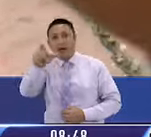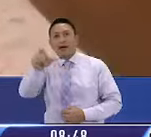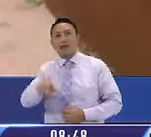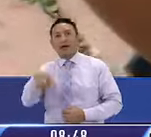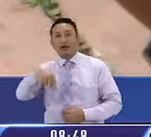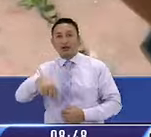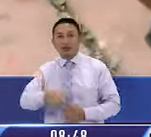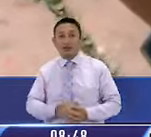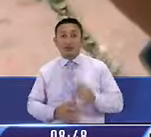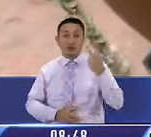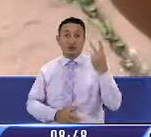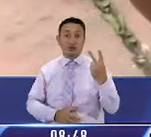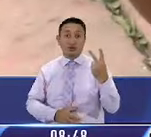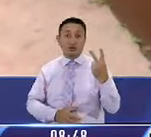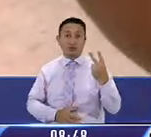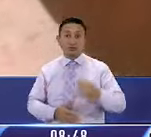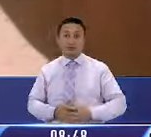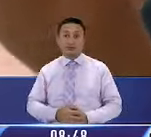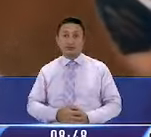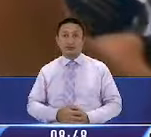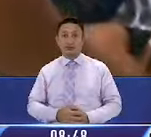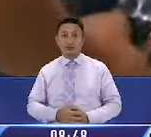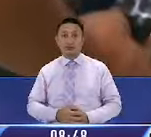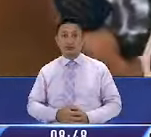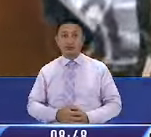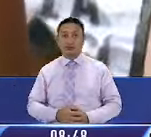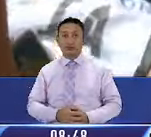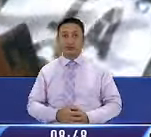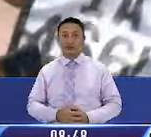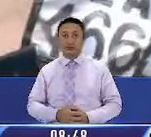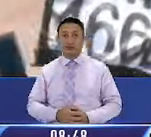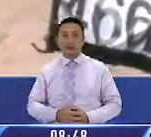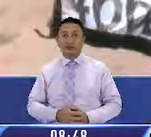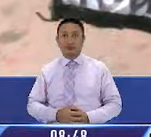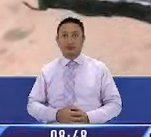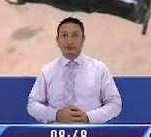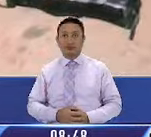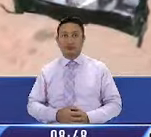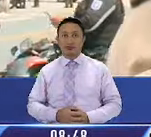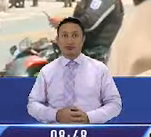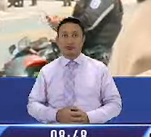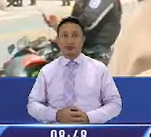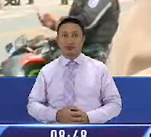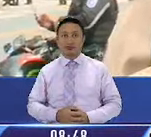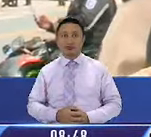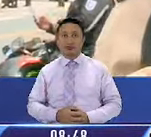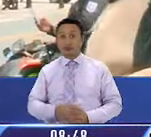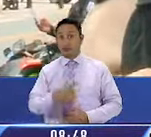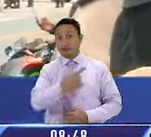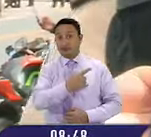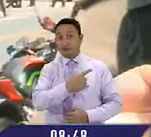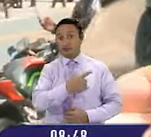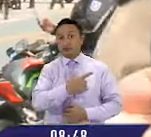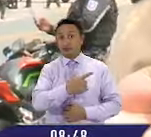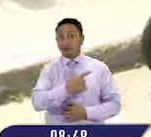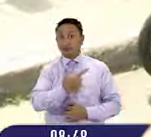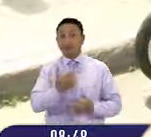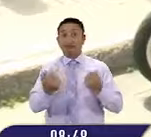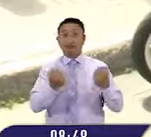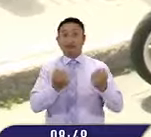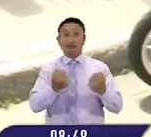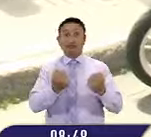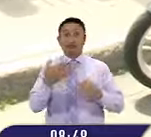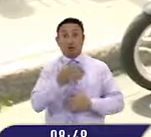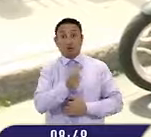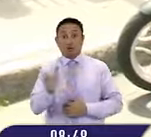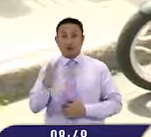circula con placas cambiadas. Tapan sus motocicletas, tapan las placas para evadir a los controles policiales.